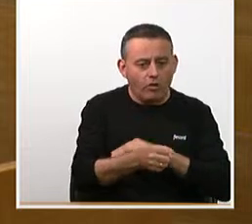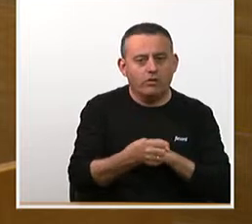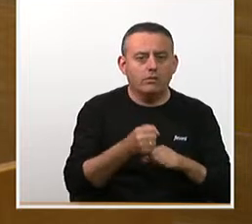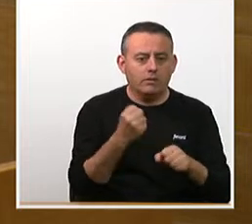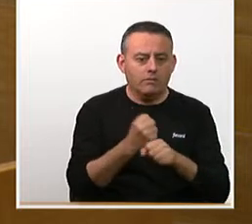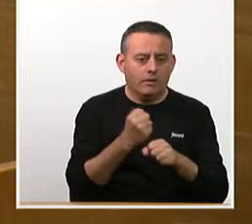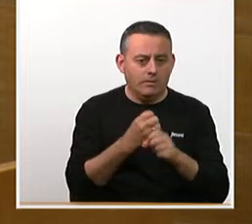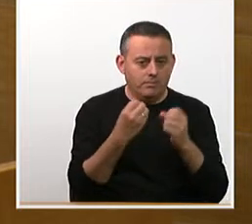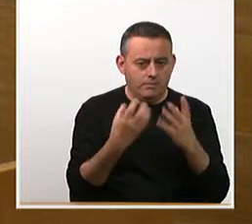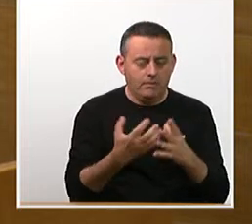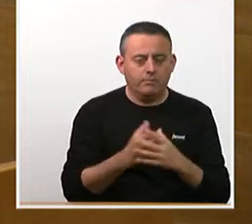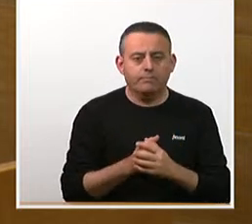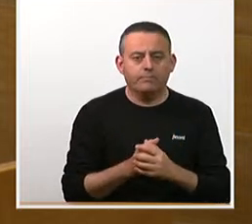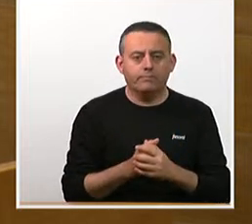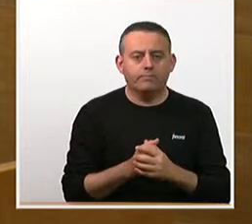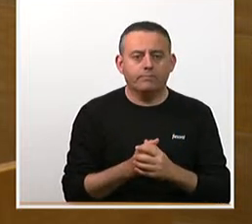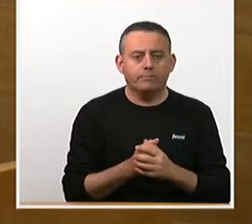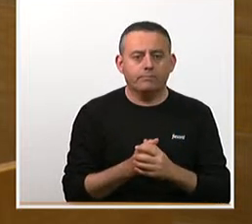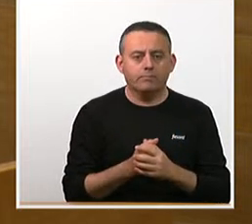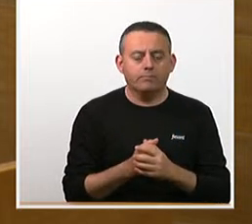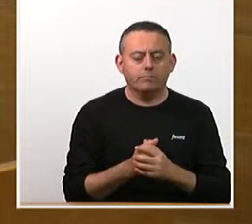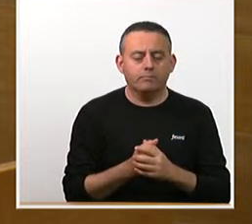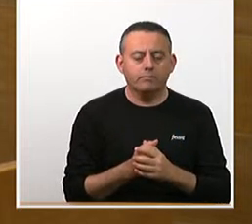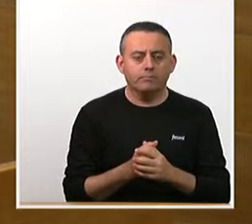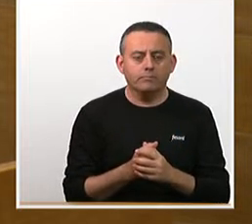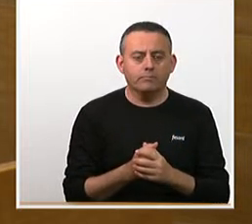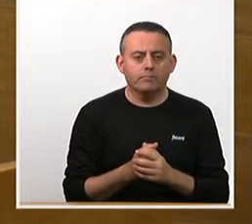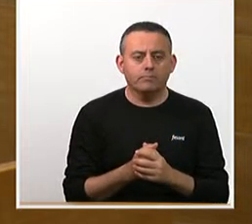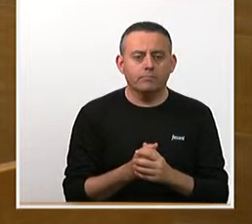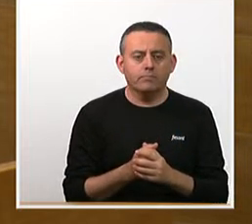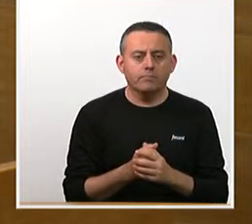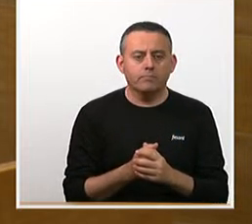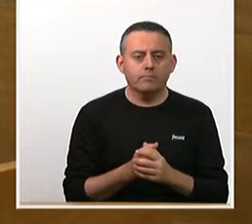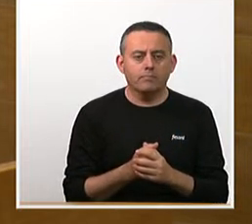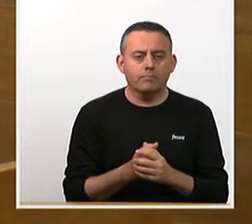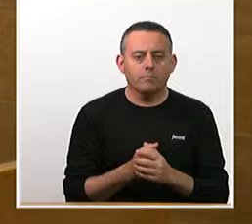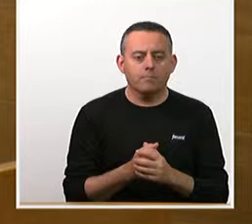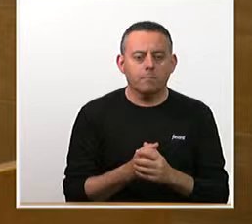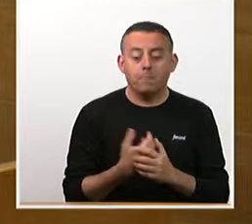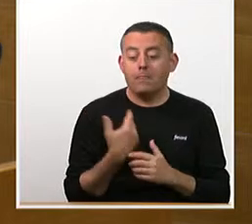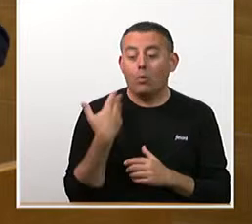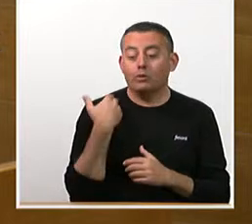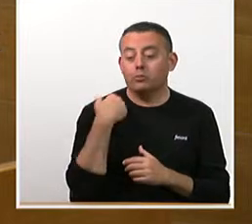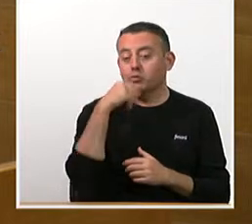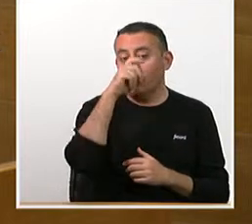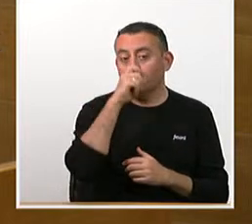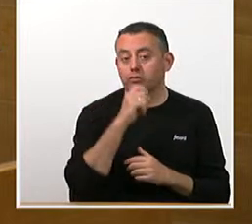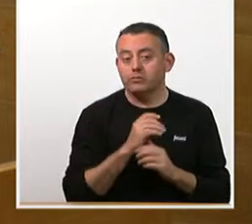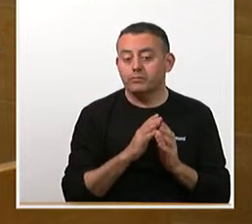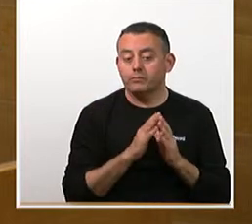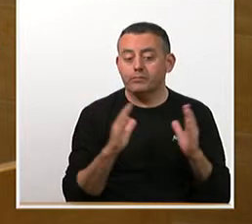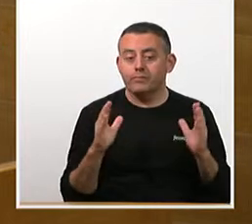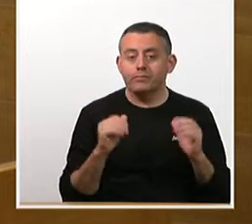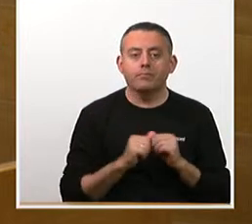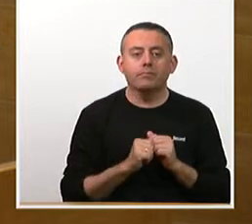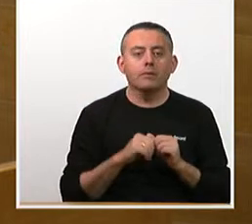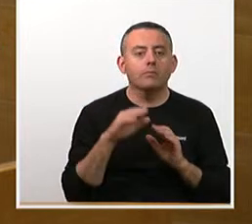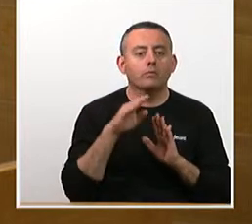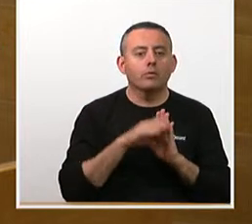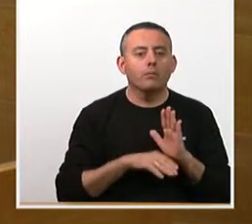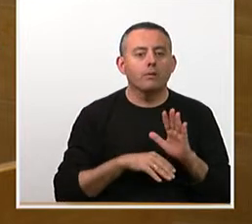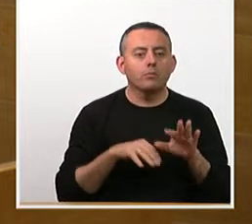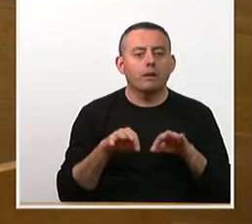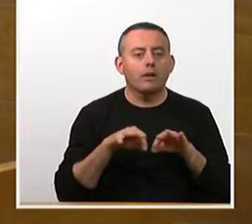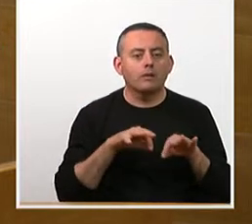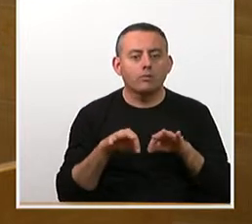laboral cuando las eh le digo en los últimos años en el programa operativo de empleo juvenil del fondo